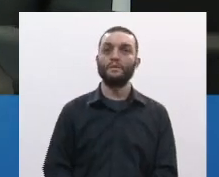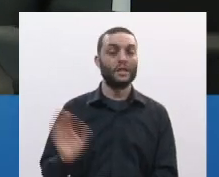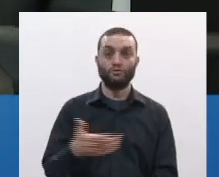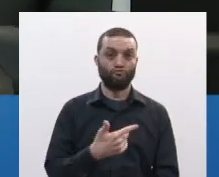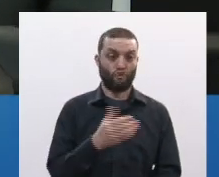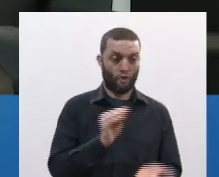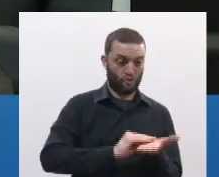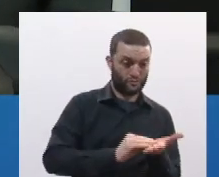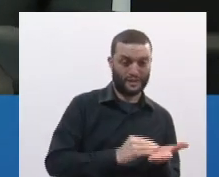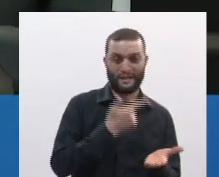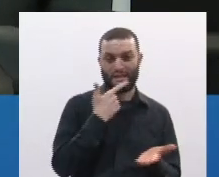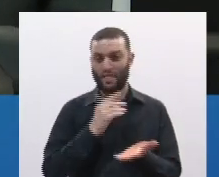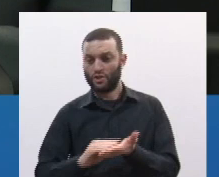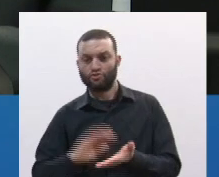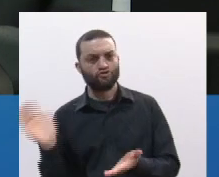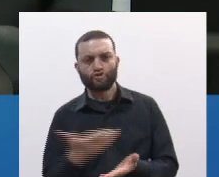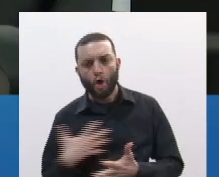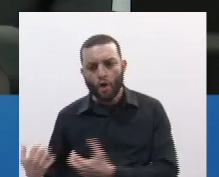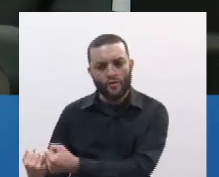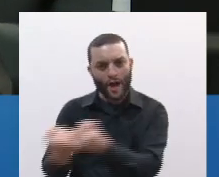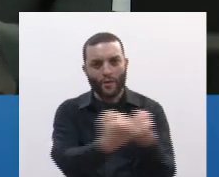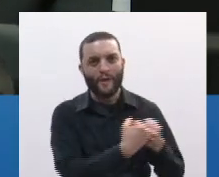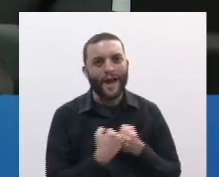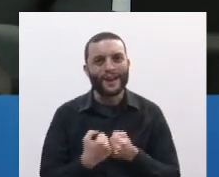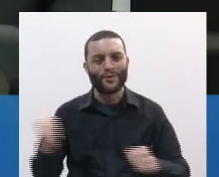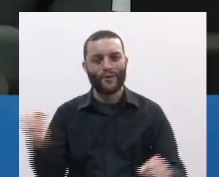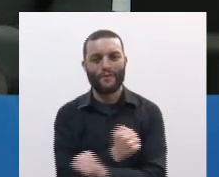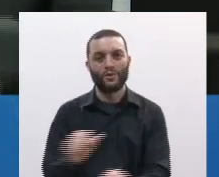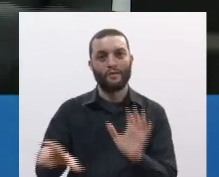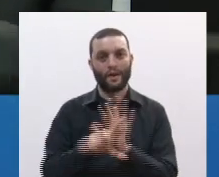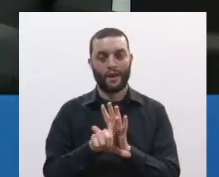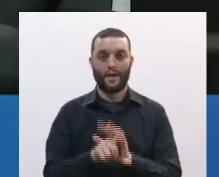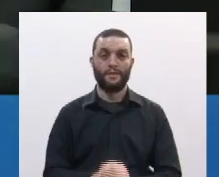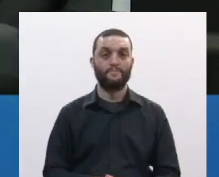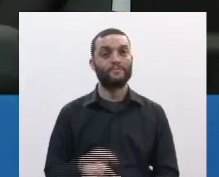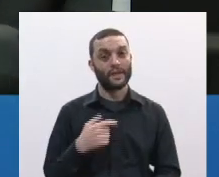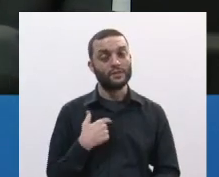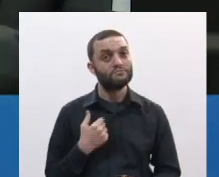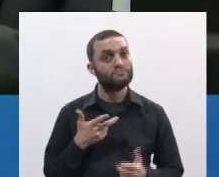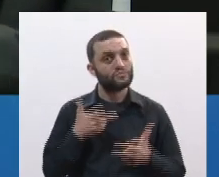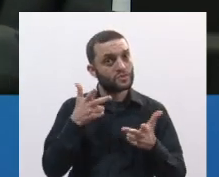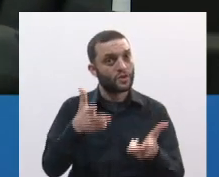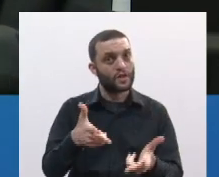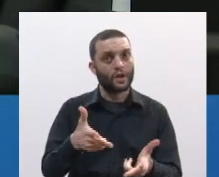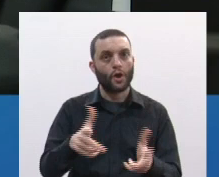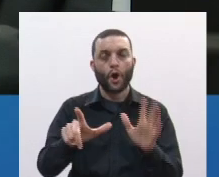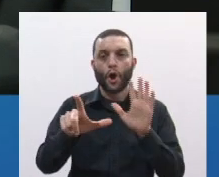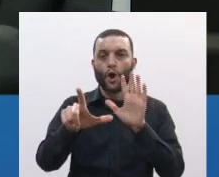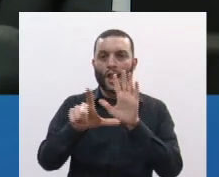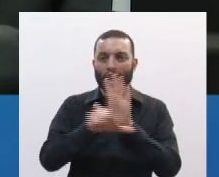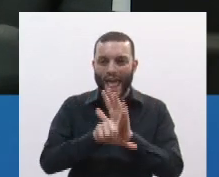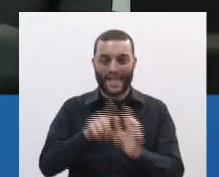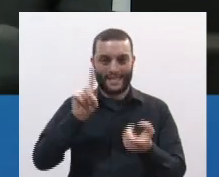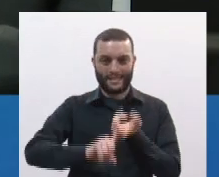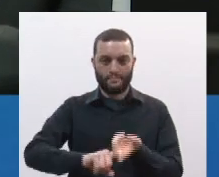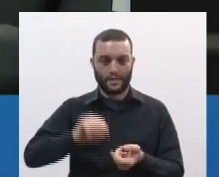acuerdo con que esta ley se sancionara. Pero yo debo decir, porque también lo viví y lo trabajé mucho con él, que esta ley